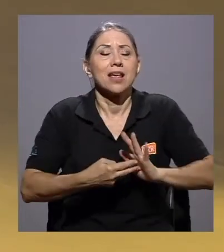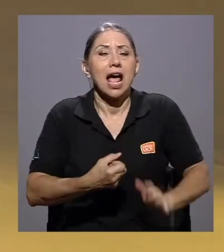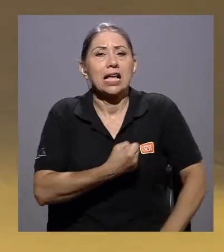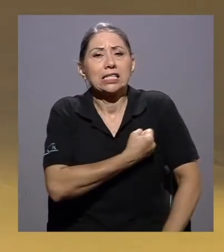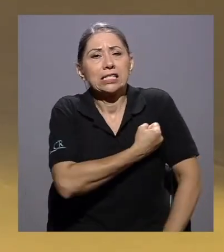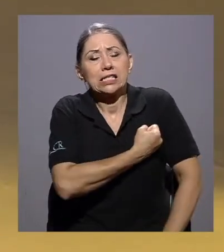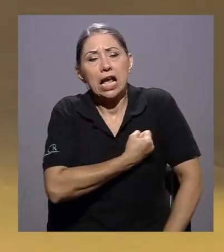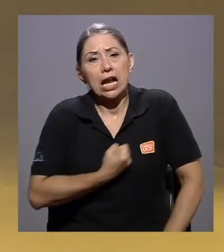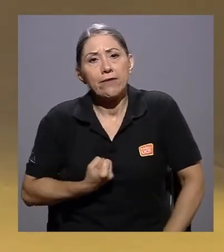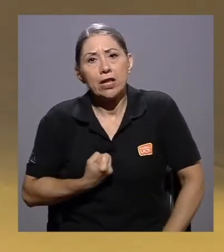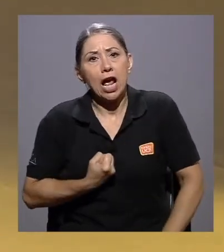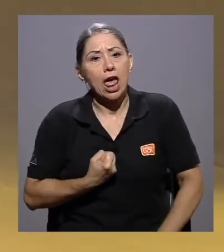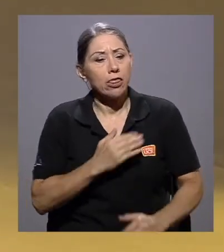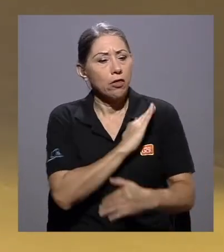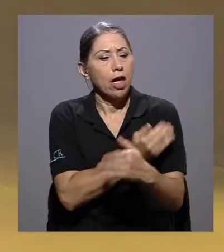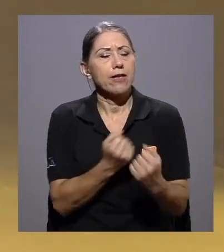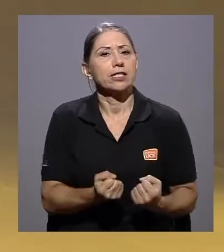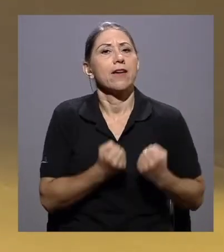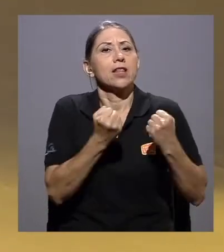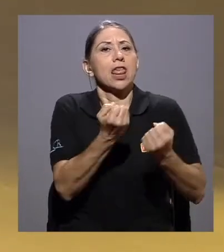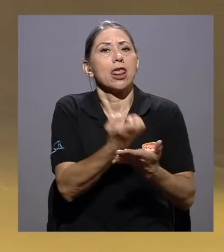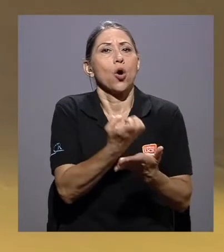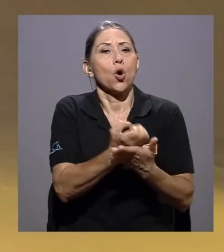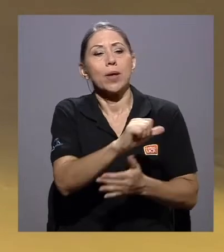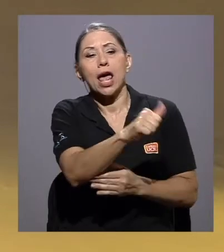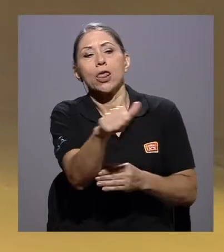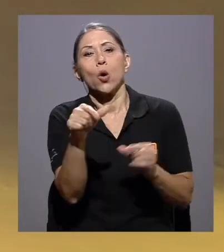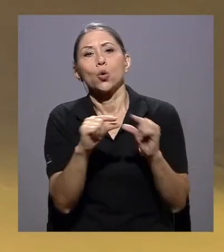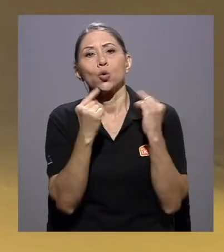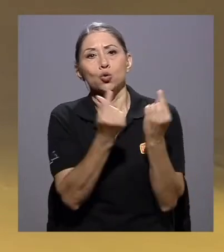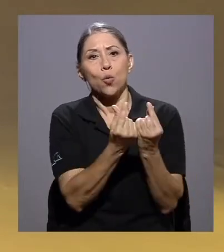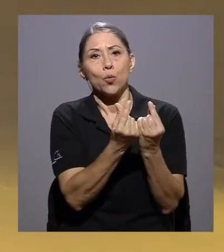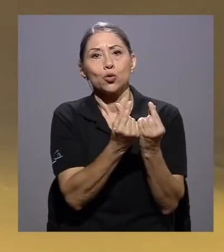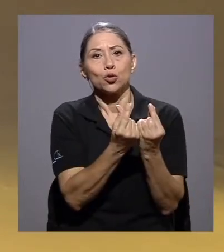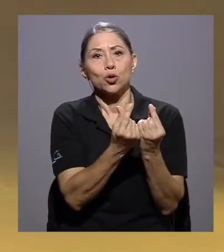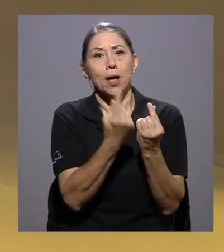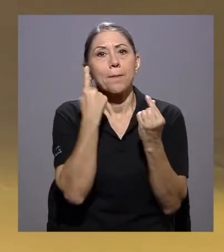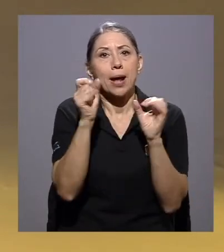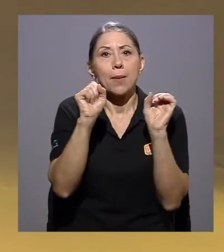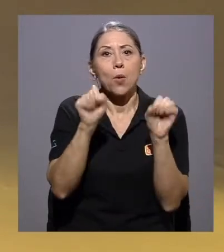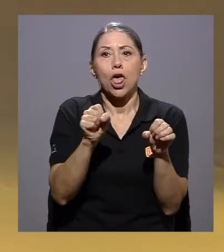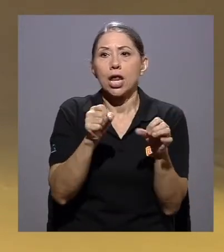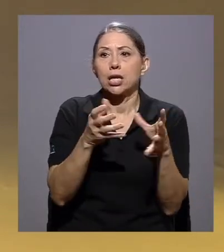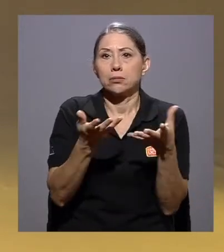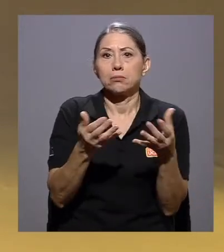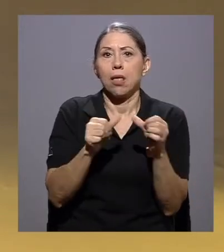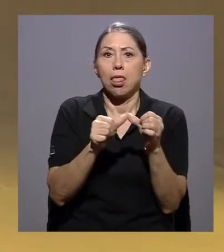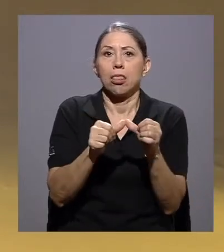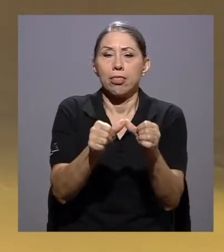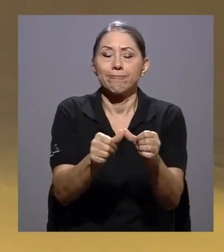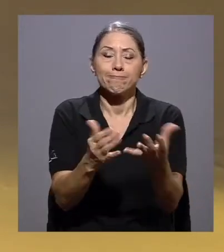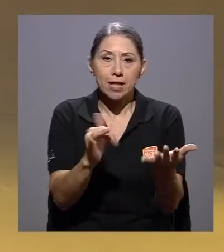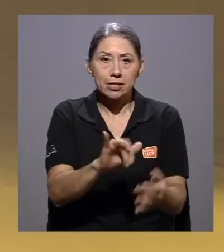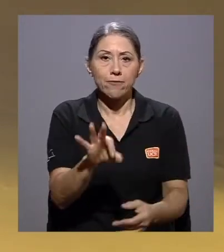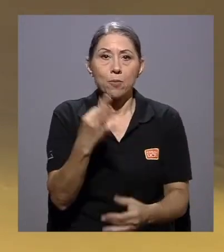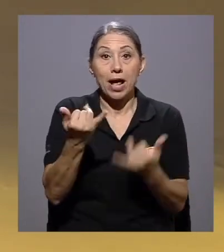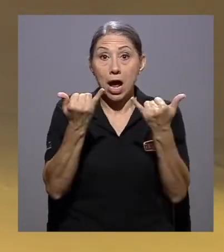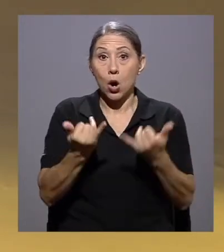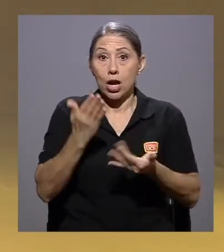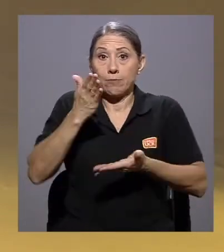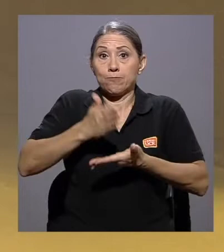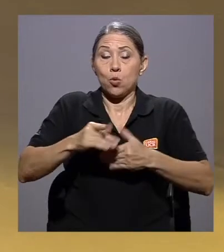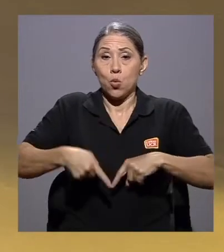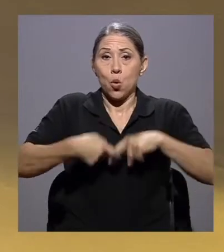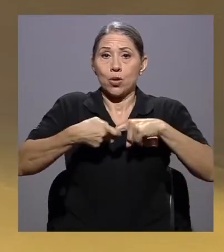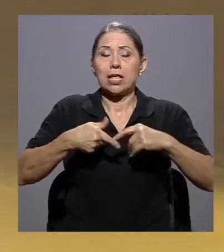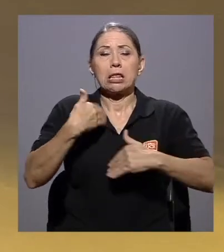estabilidad económica de los otros grupos, con tal de sostenerse de esta forma. Correcto. Vamos a ir a un corte y seguimos desarrollando estas